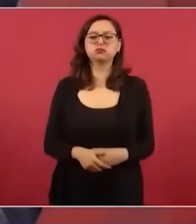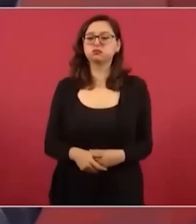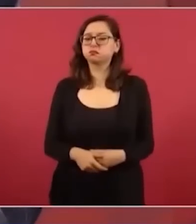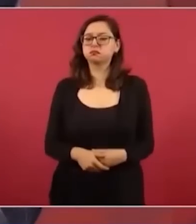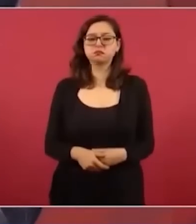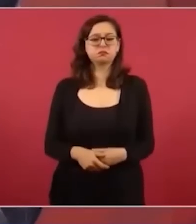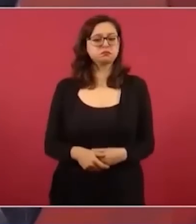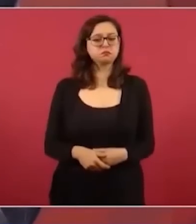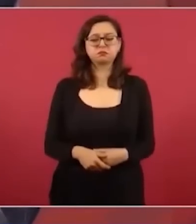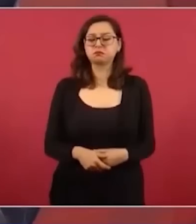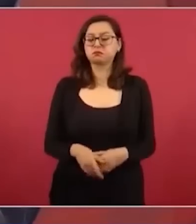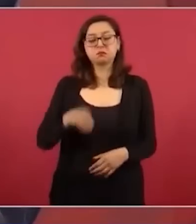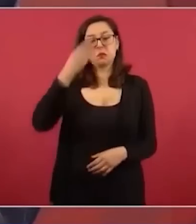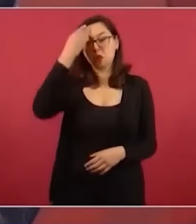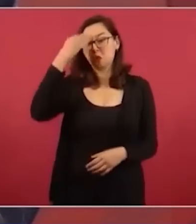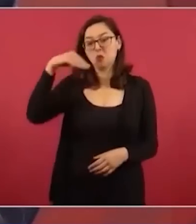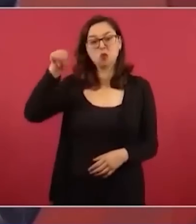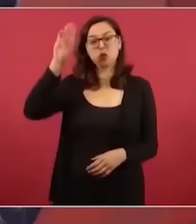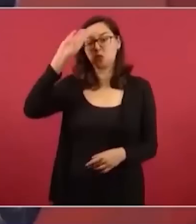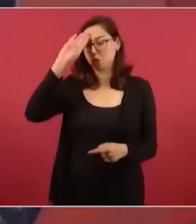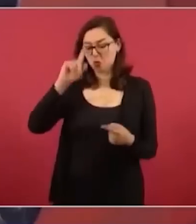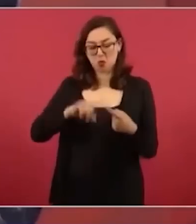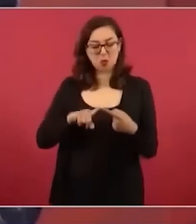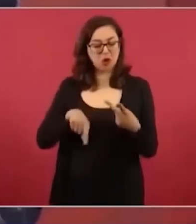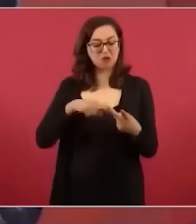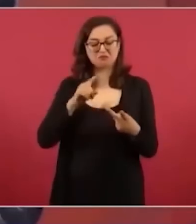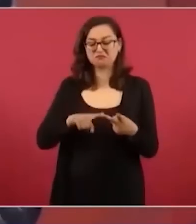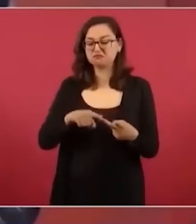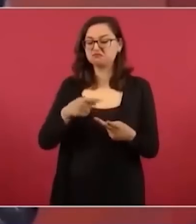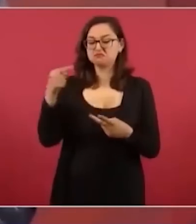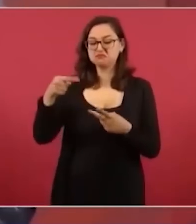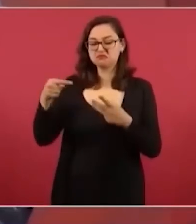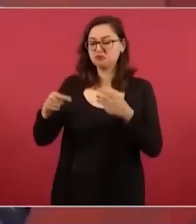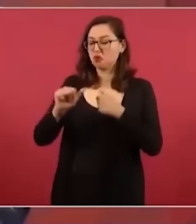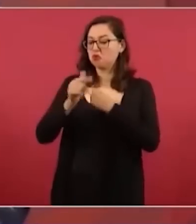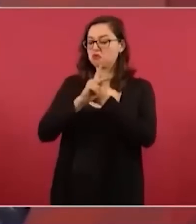invita a Cuba ni se invita a estos países.